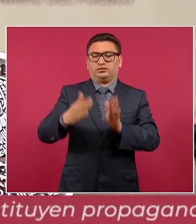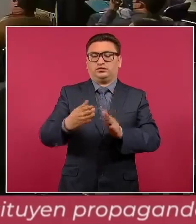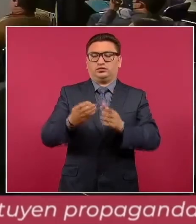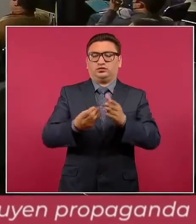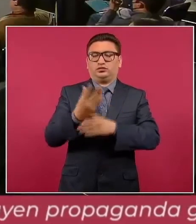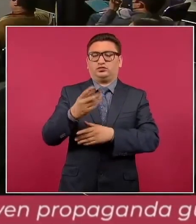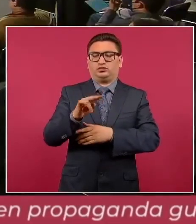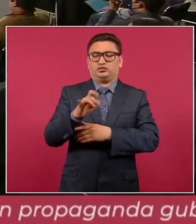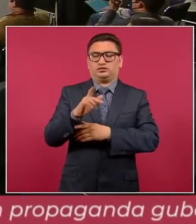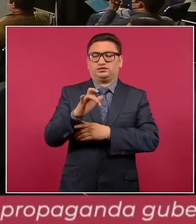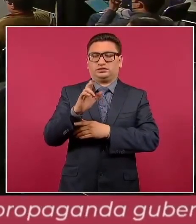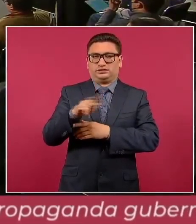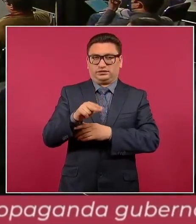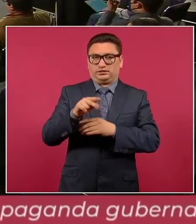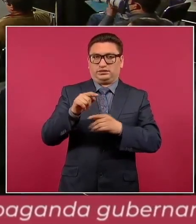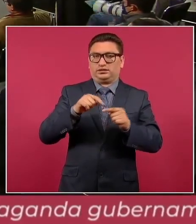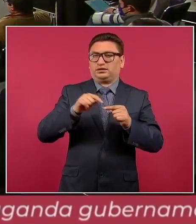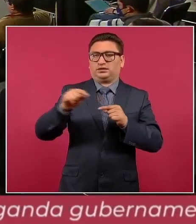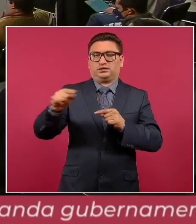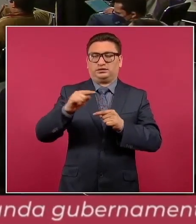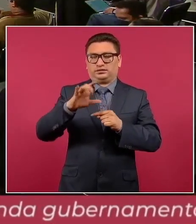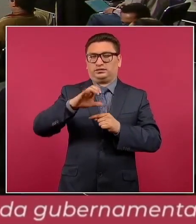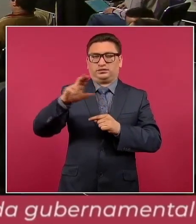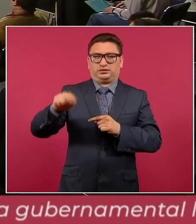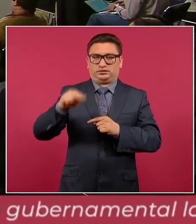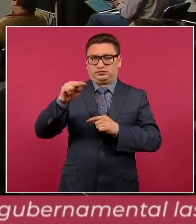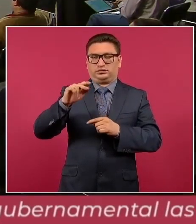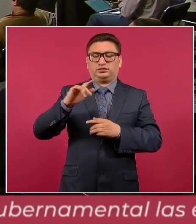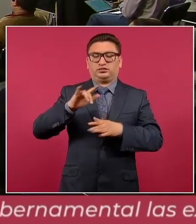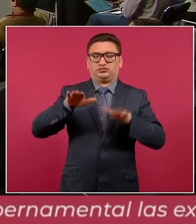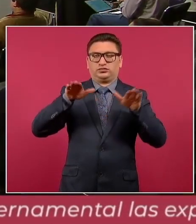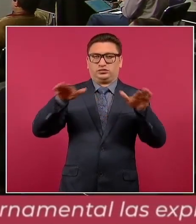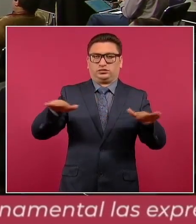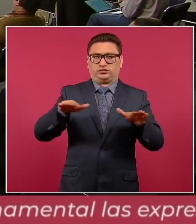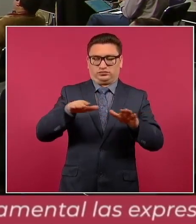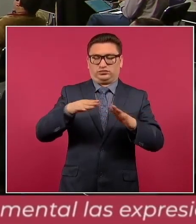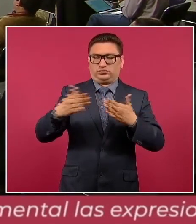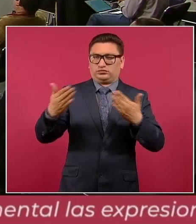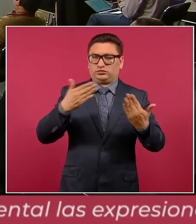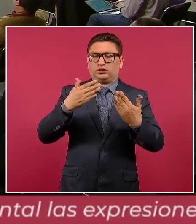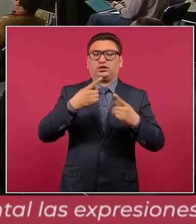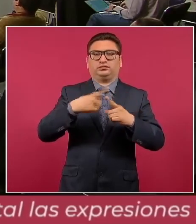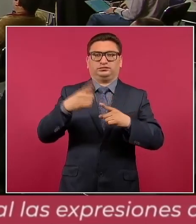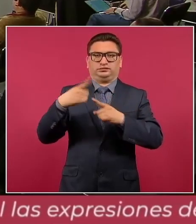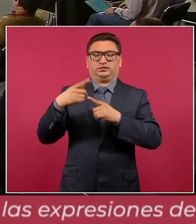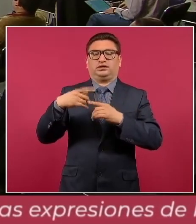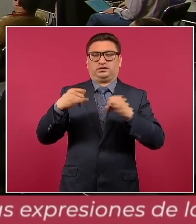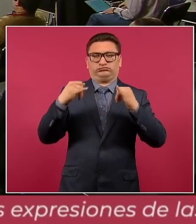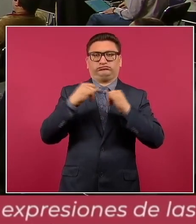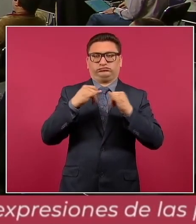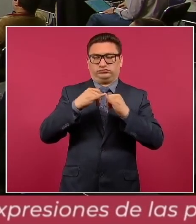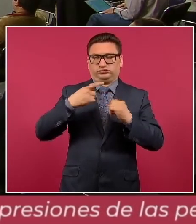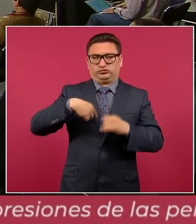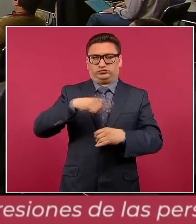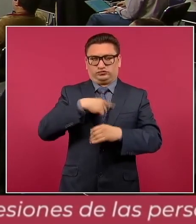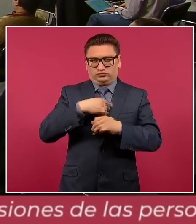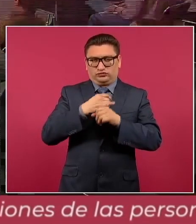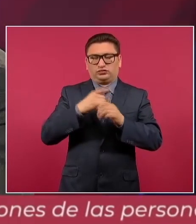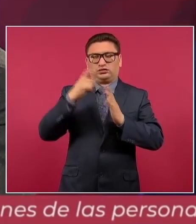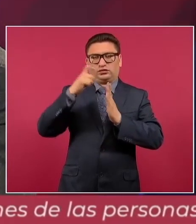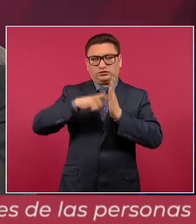Xcán hasta Cancún Aeropuerto son variantes que permitieron al instituto, a sus